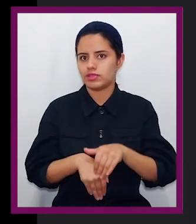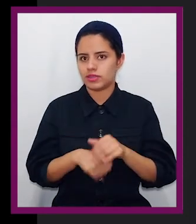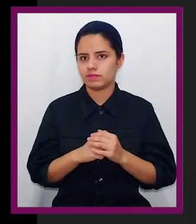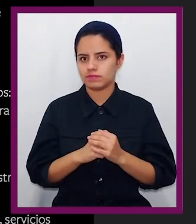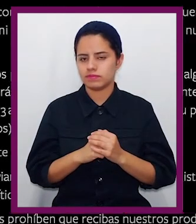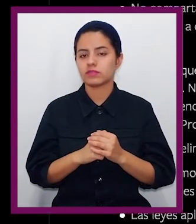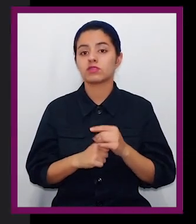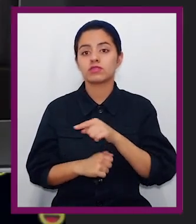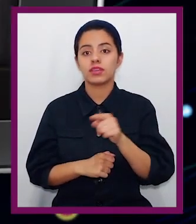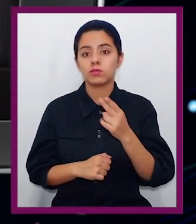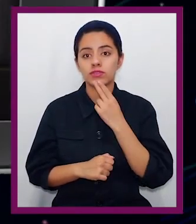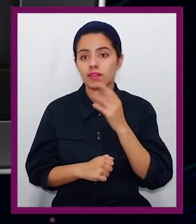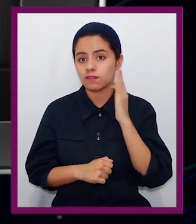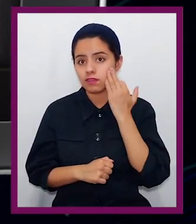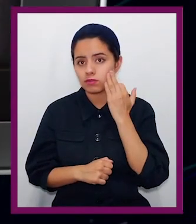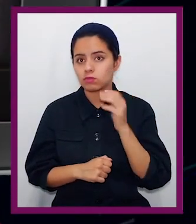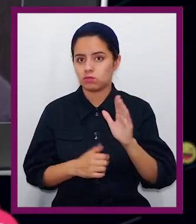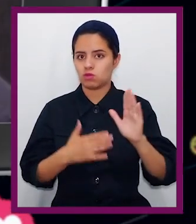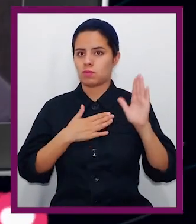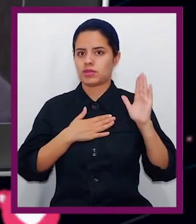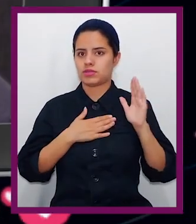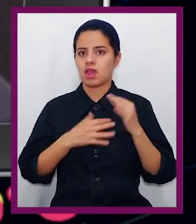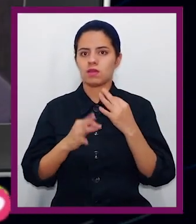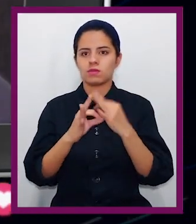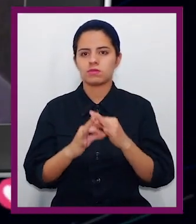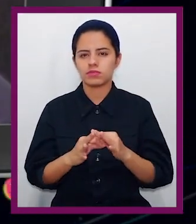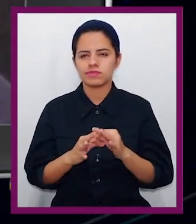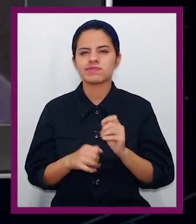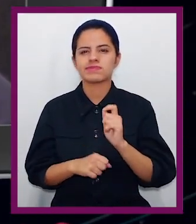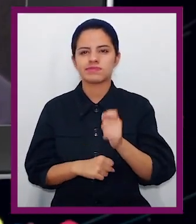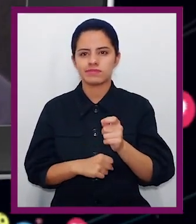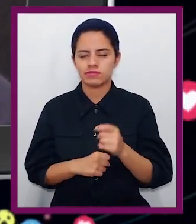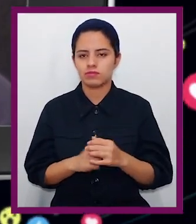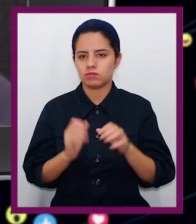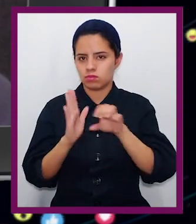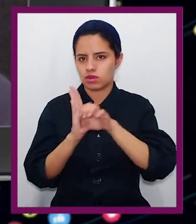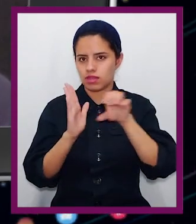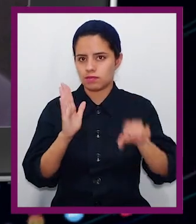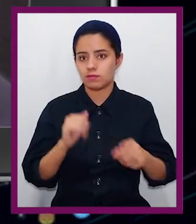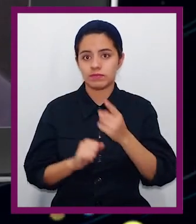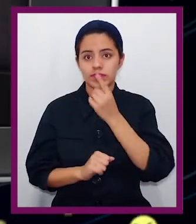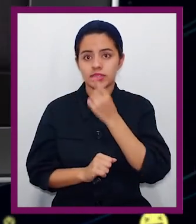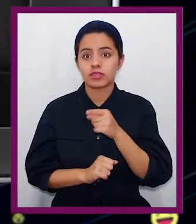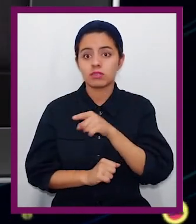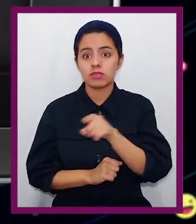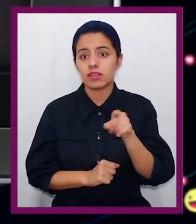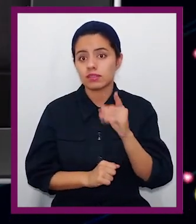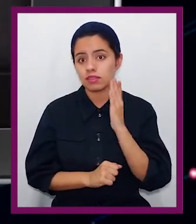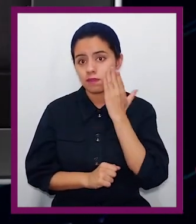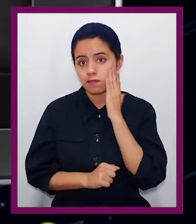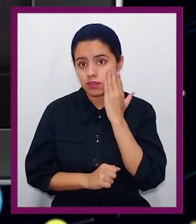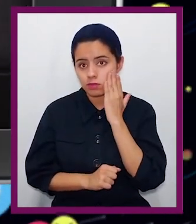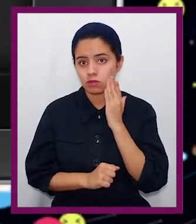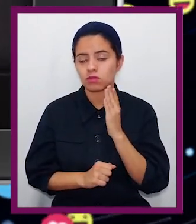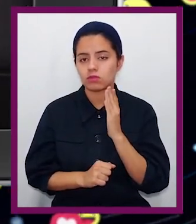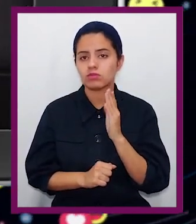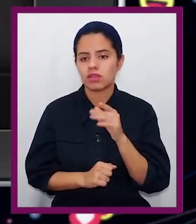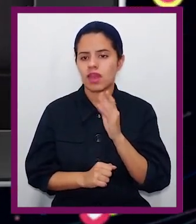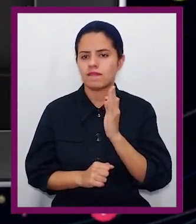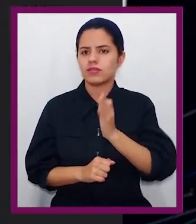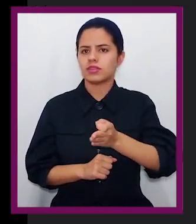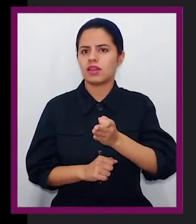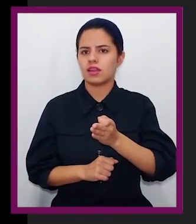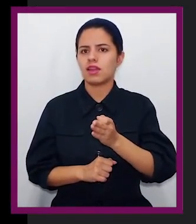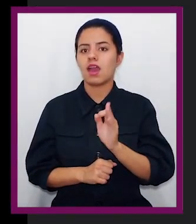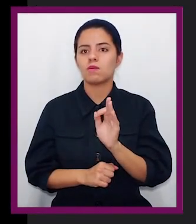comprometemos nosotros cuando utilizamos los servicios de Facebook. Bueno, algo de lo que dice es que al usar los productos de Facebook, nosotros aceptamos que